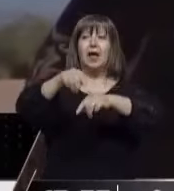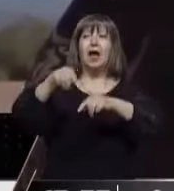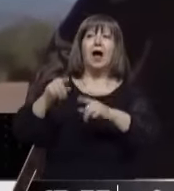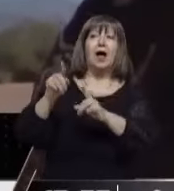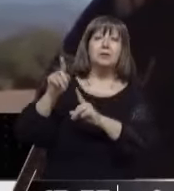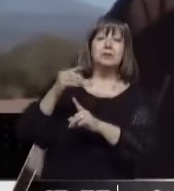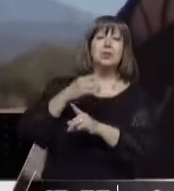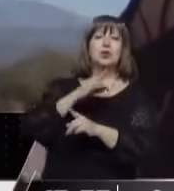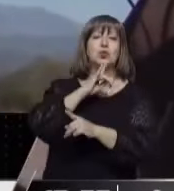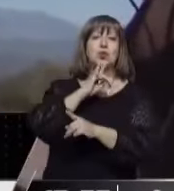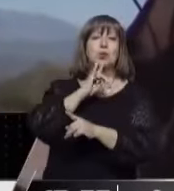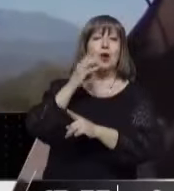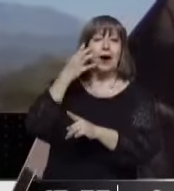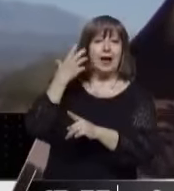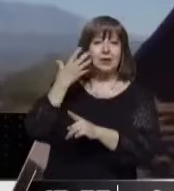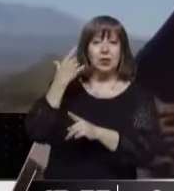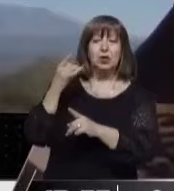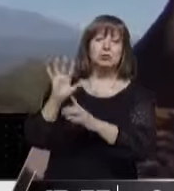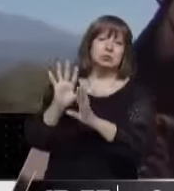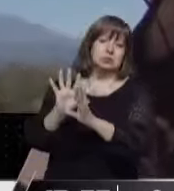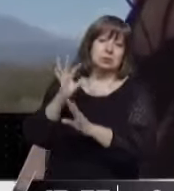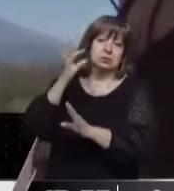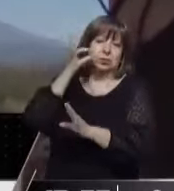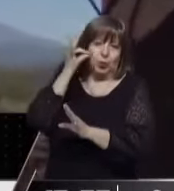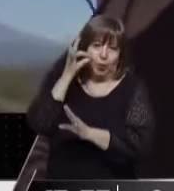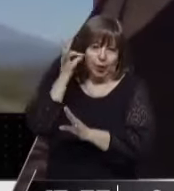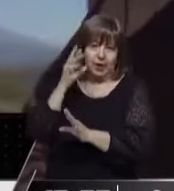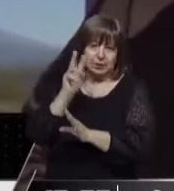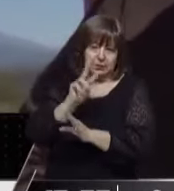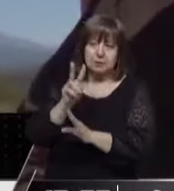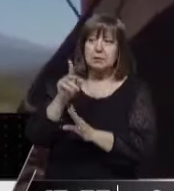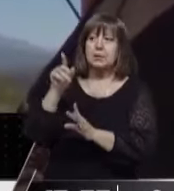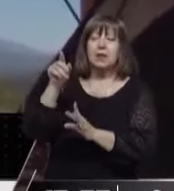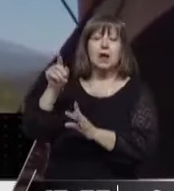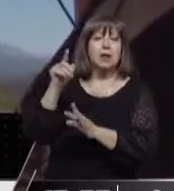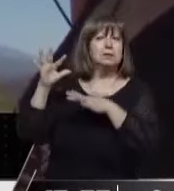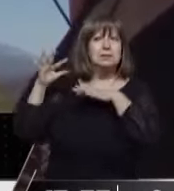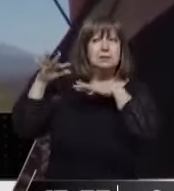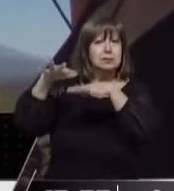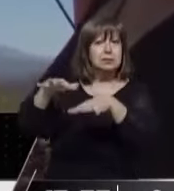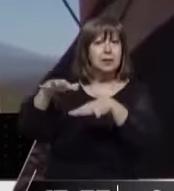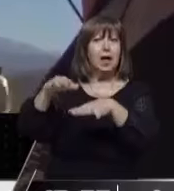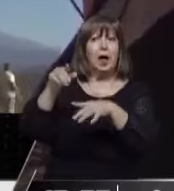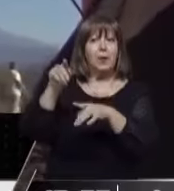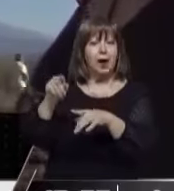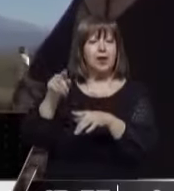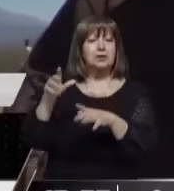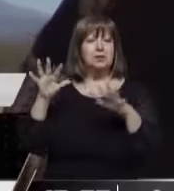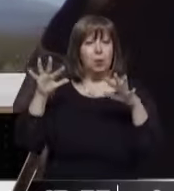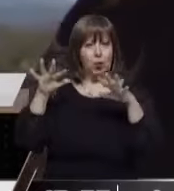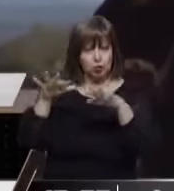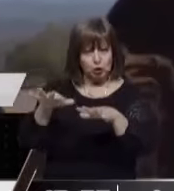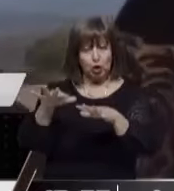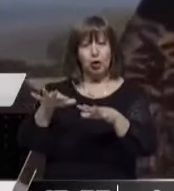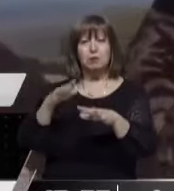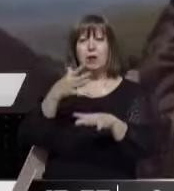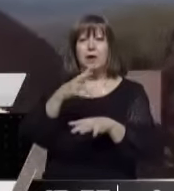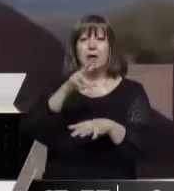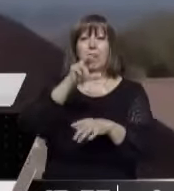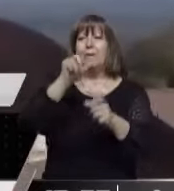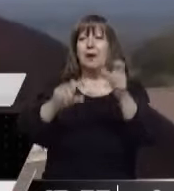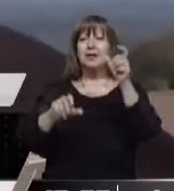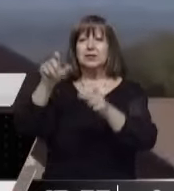acá en Tupungato, se realiza todos los años con una concurrencia muy grande, como decías, alrededor de